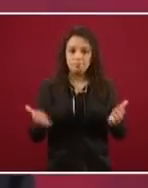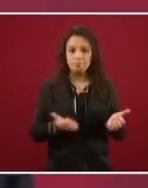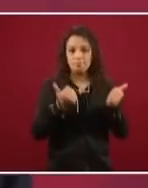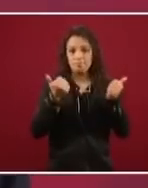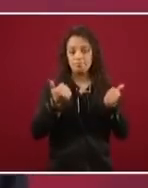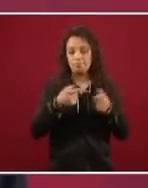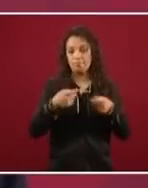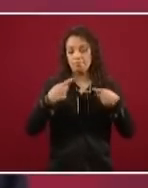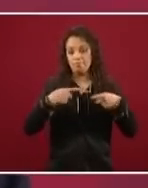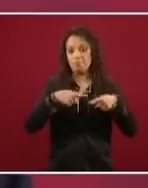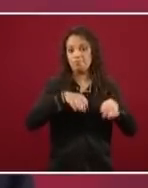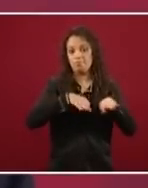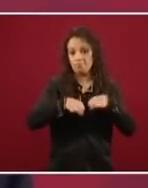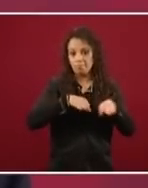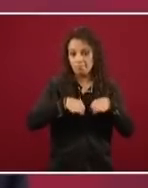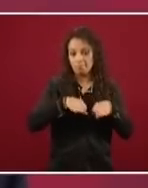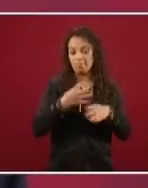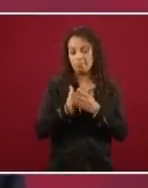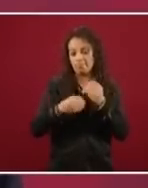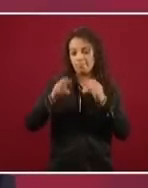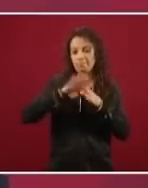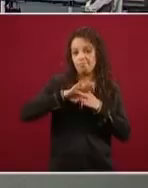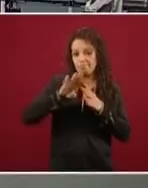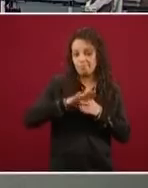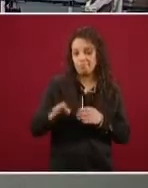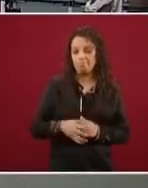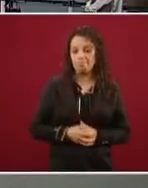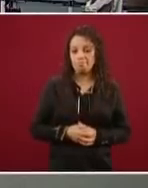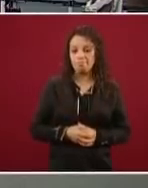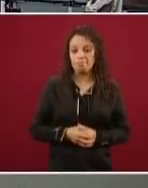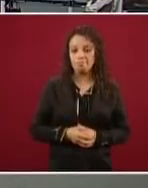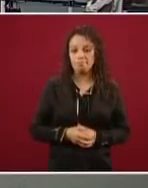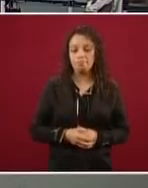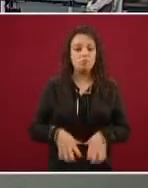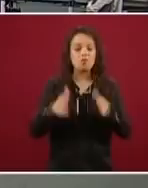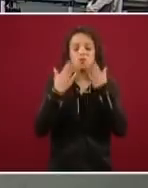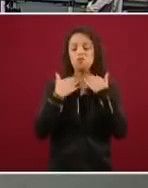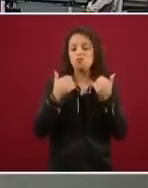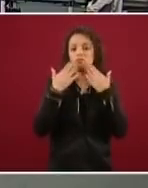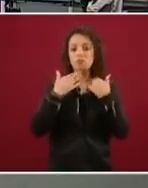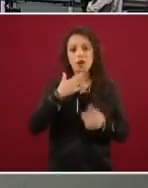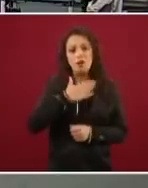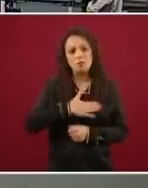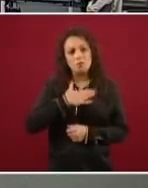a trabajadores migrantes protegiéndonos no tienen ni baños en los campos